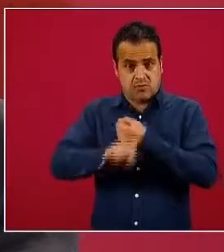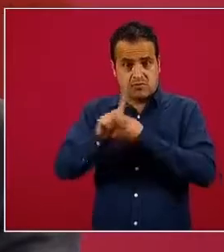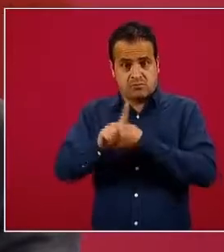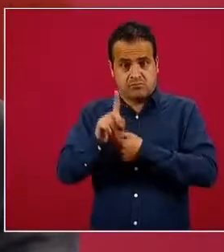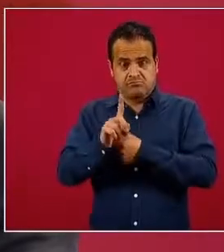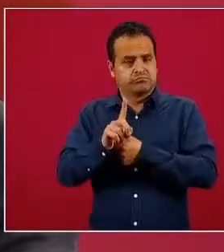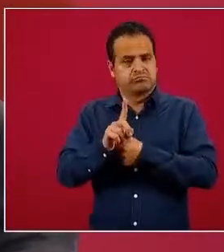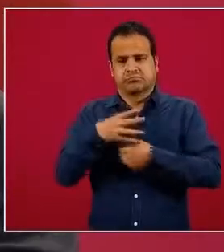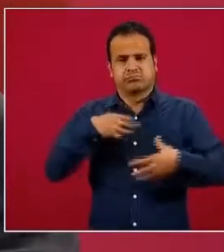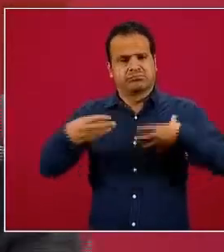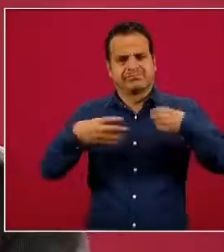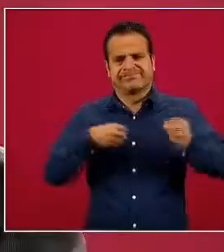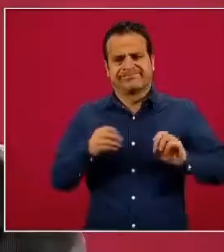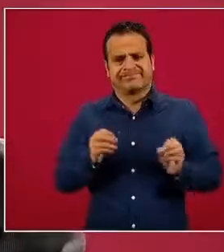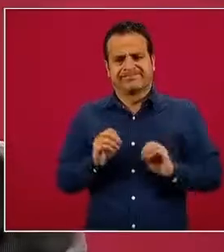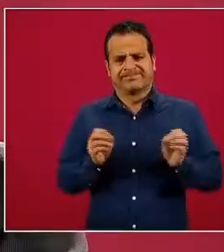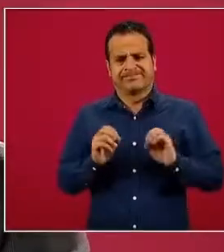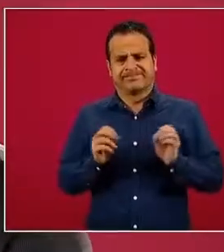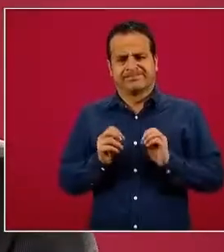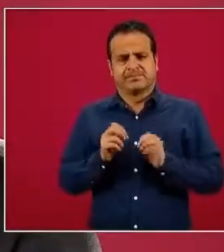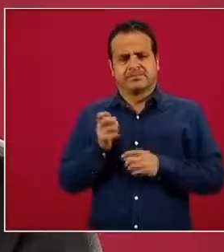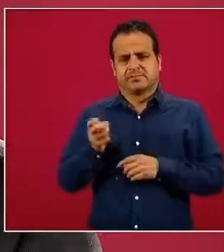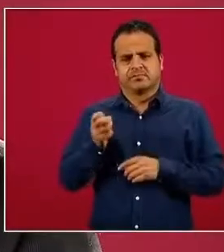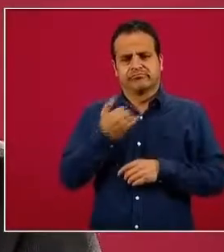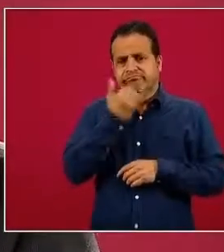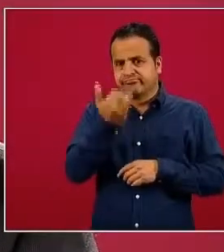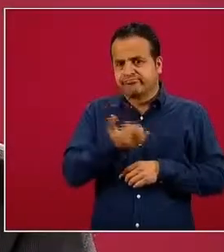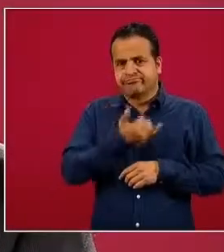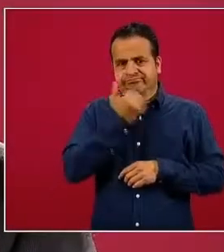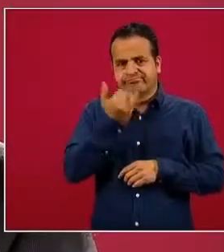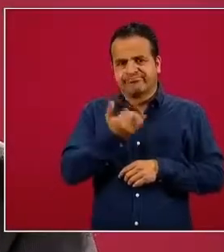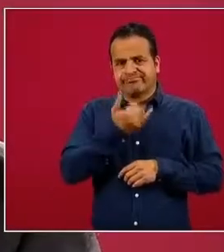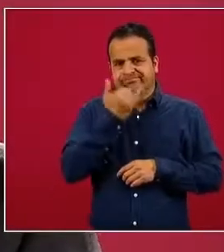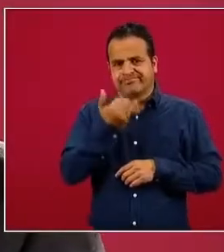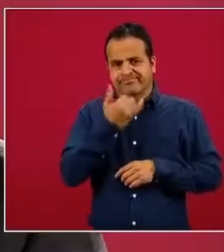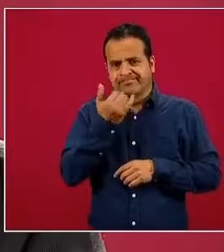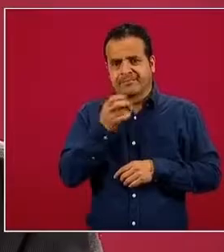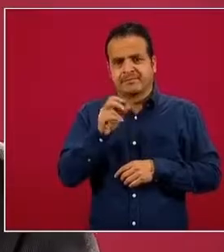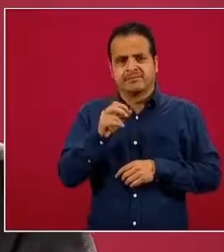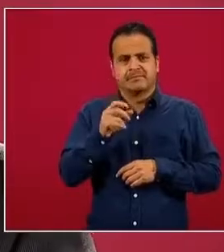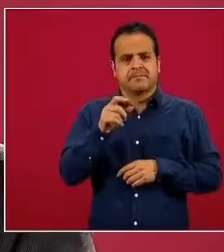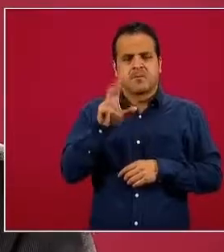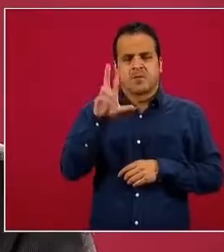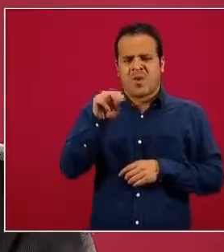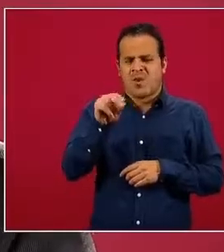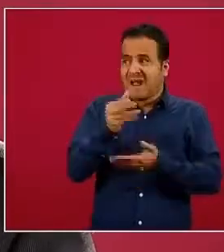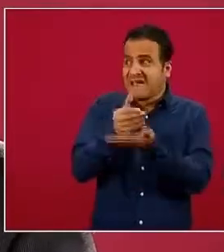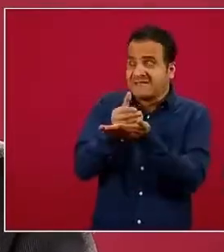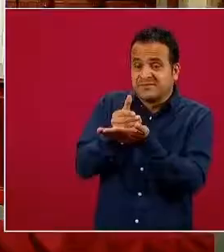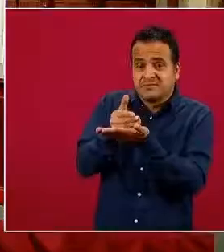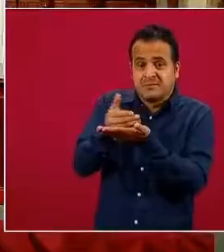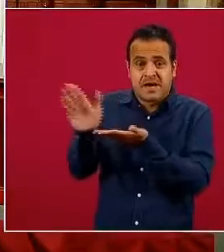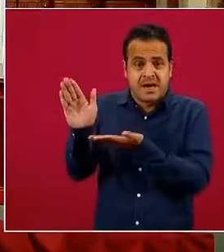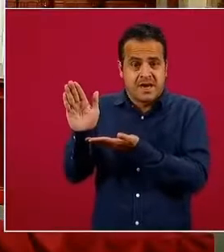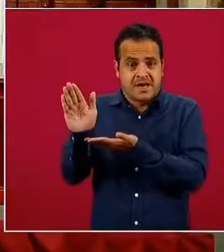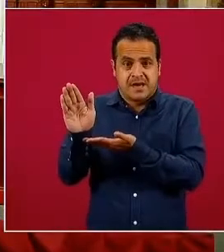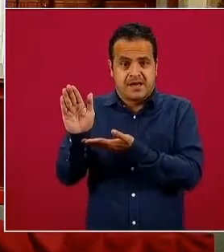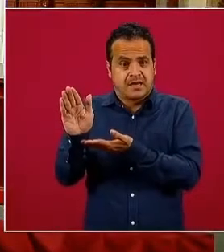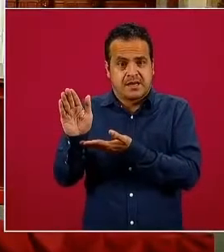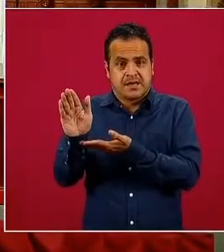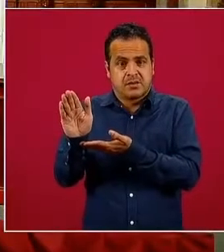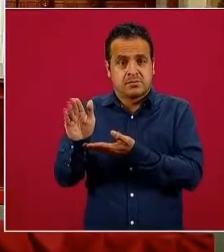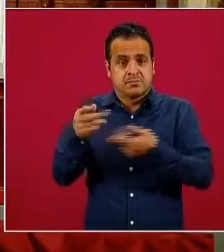de riesgo. Nunca, eso es erróneo desde el punto de vista de la salud pública y suele ser adverso a los derechos